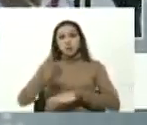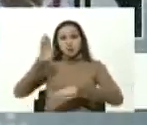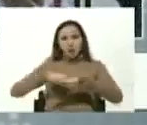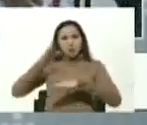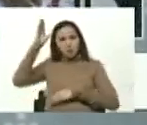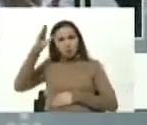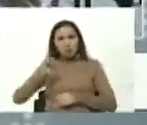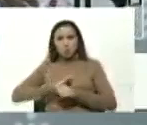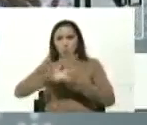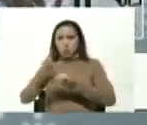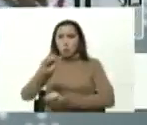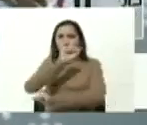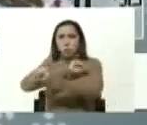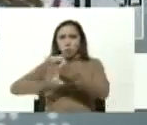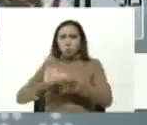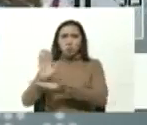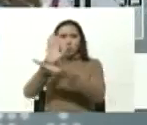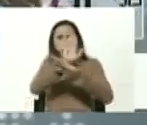les decía que